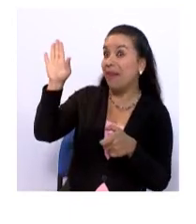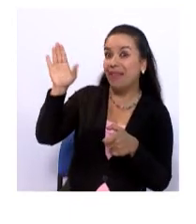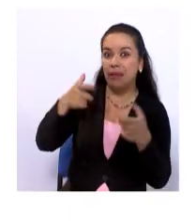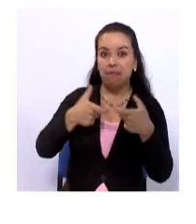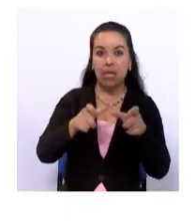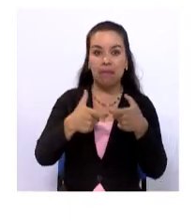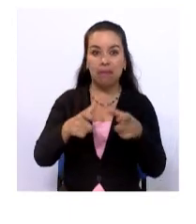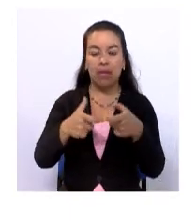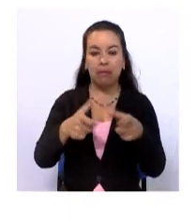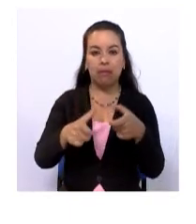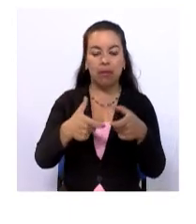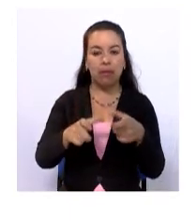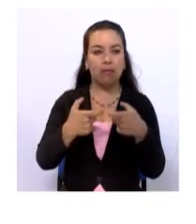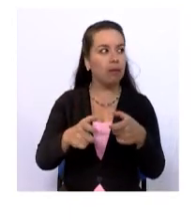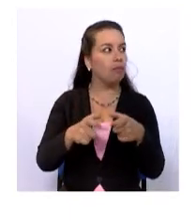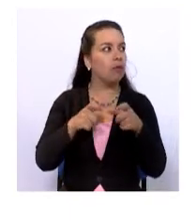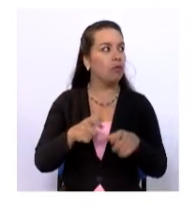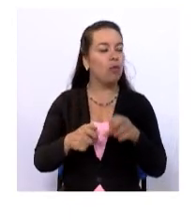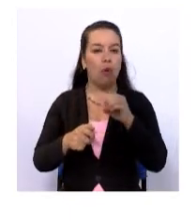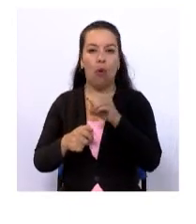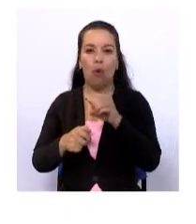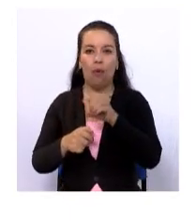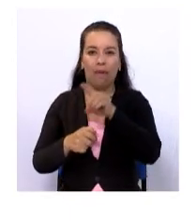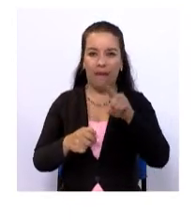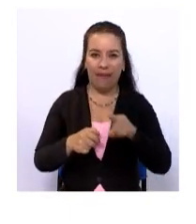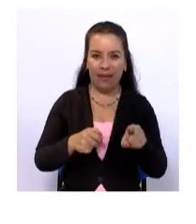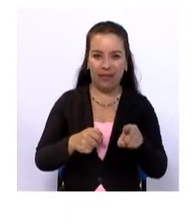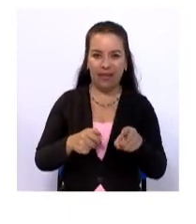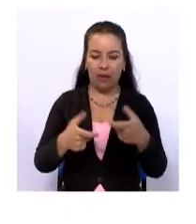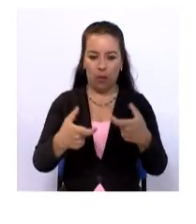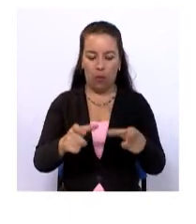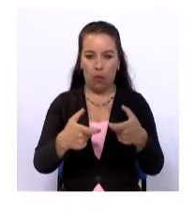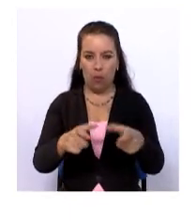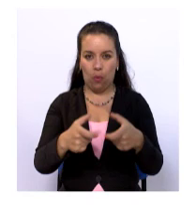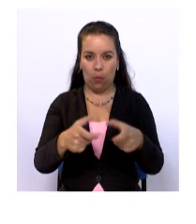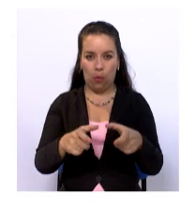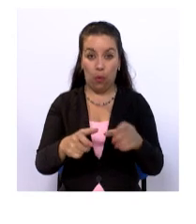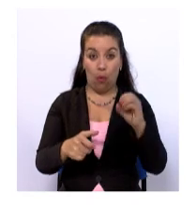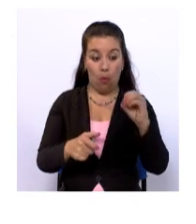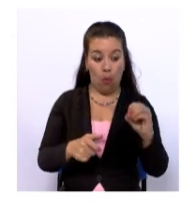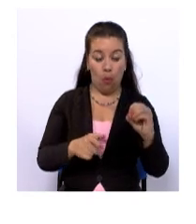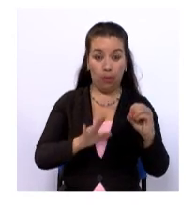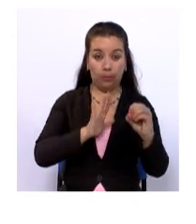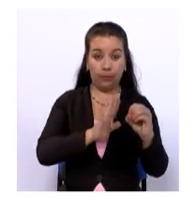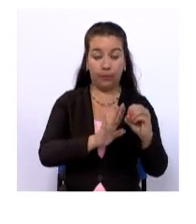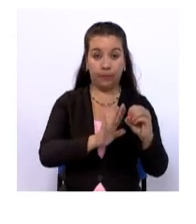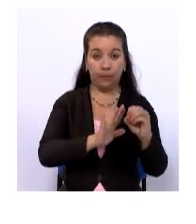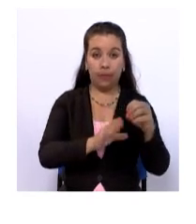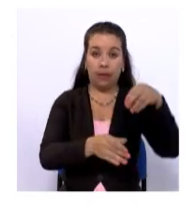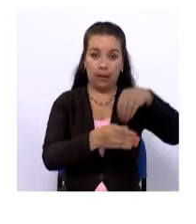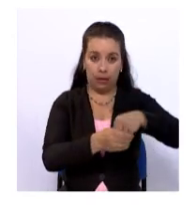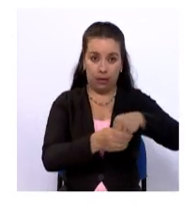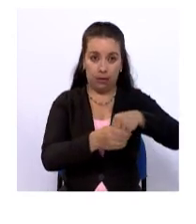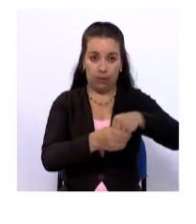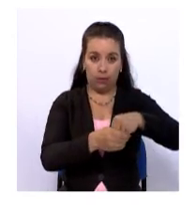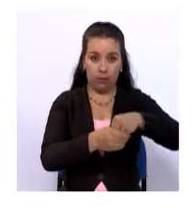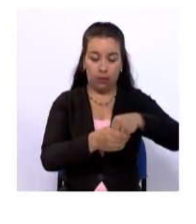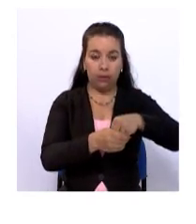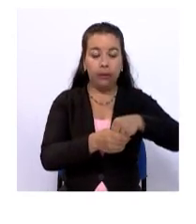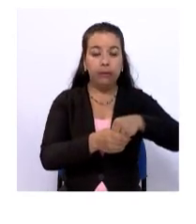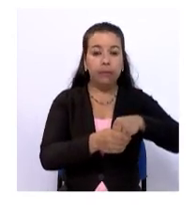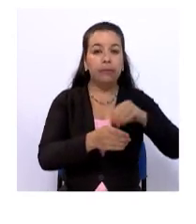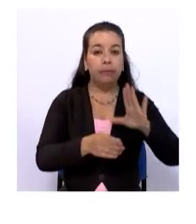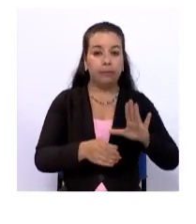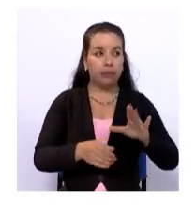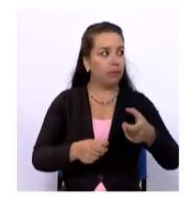siempre lo distingo por la sigla o 'si o es o interno el menisco interno